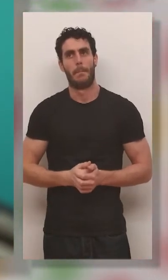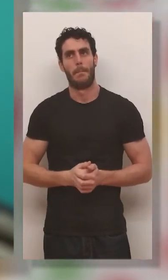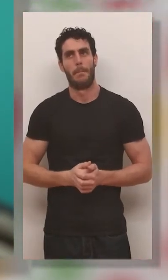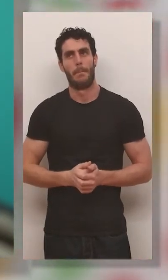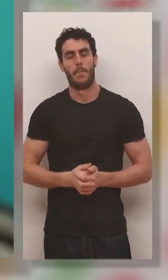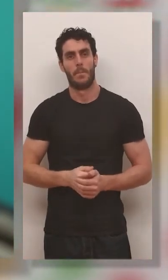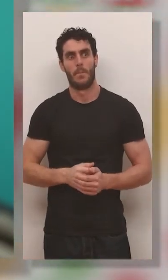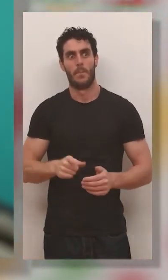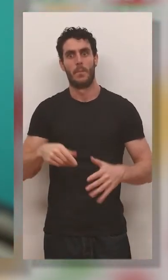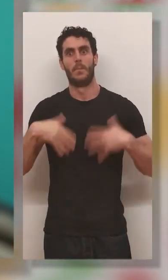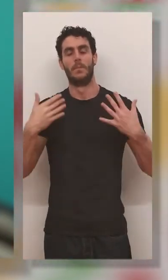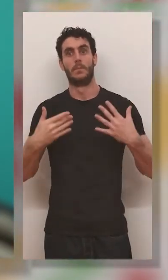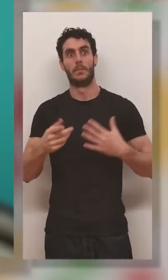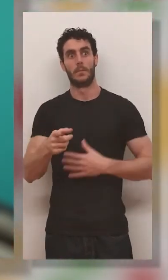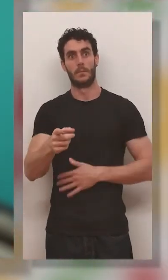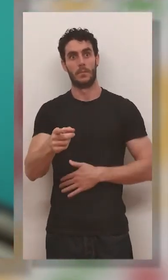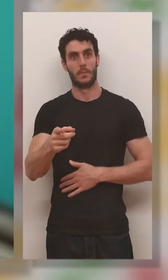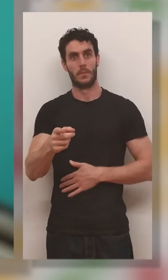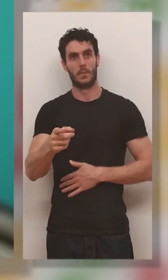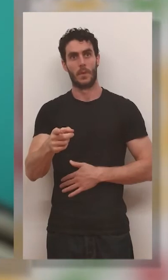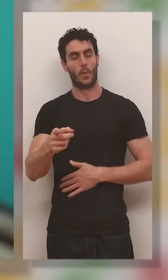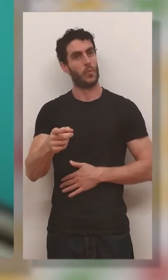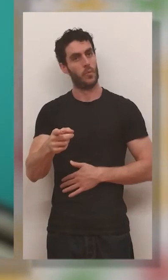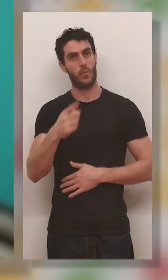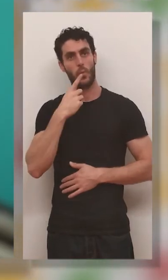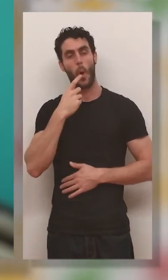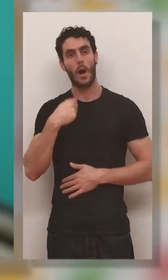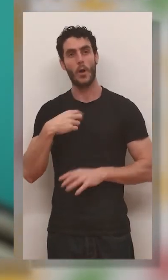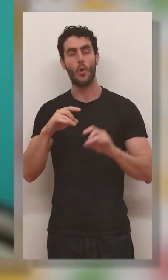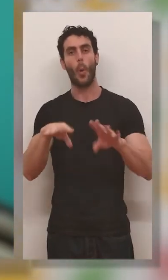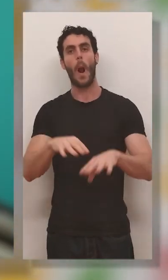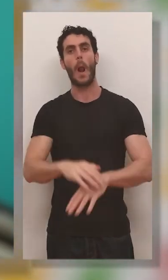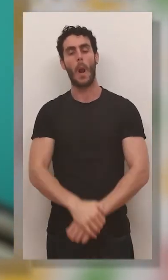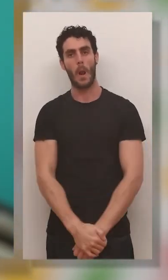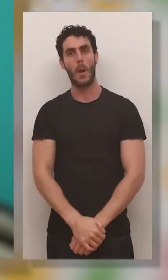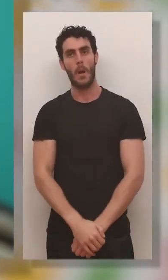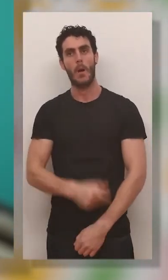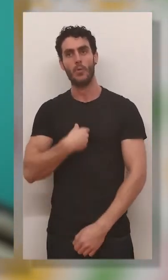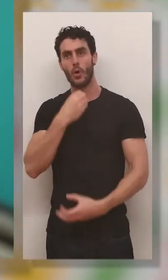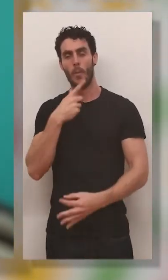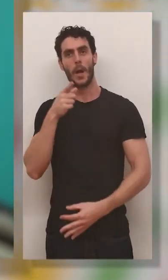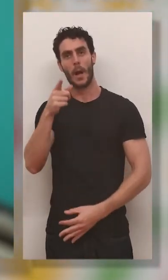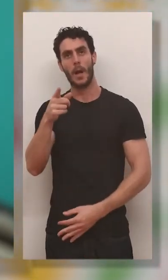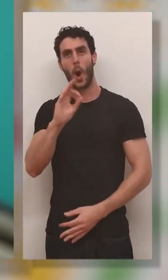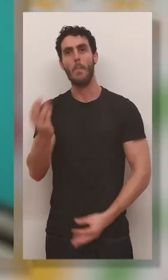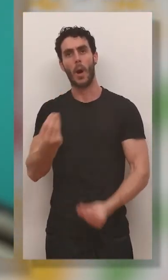y de repente dije, joder, a mí esto igual se me da igual de... A mí esto se me puede dar igual de bien o mejor.